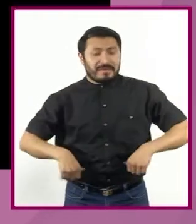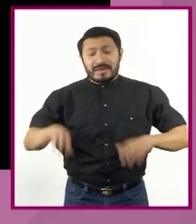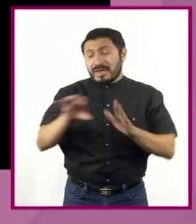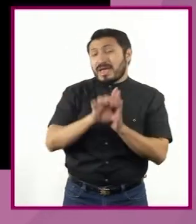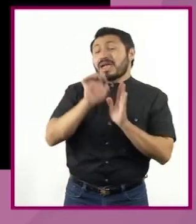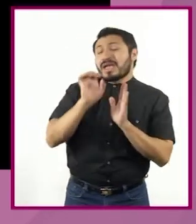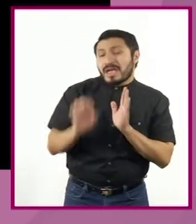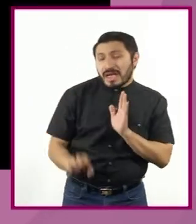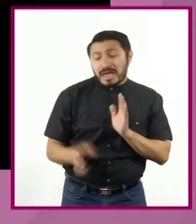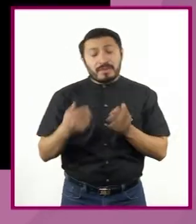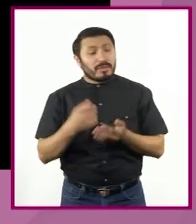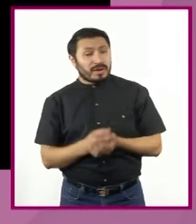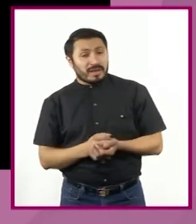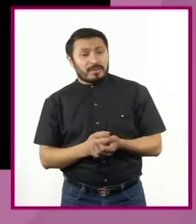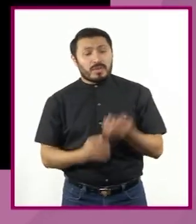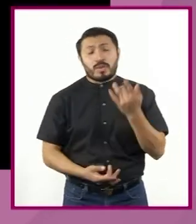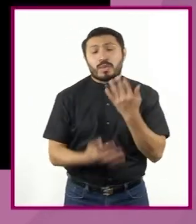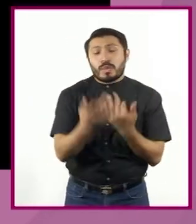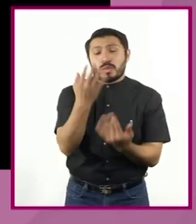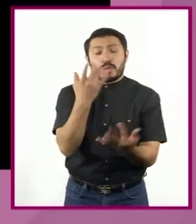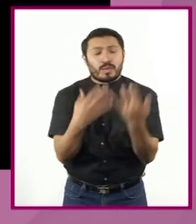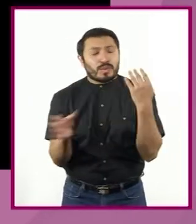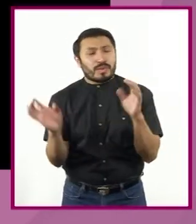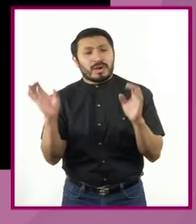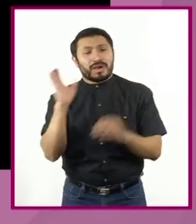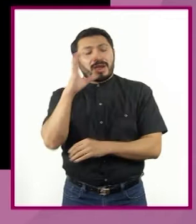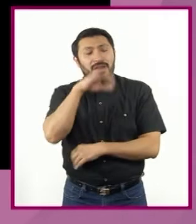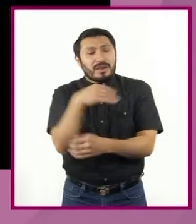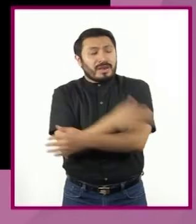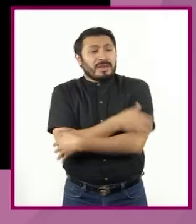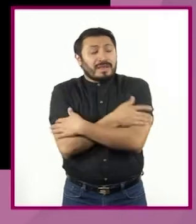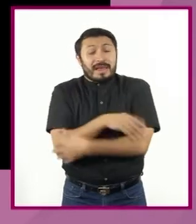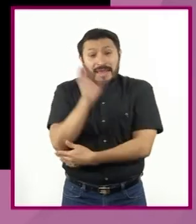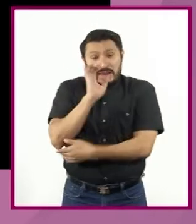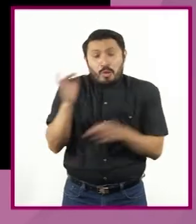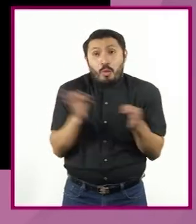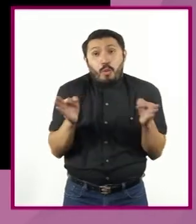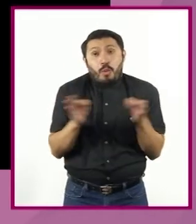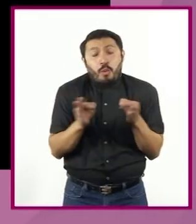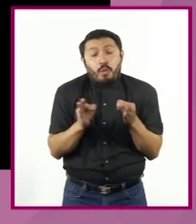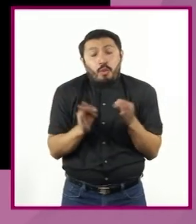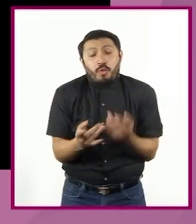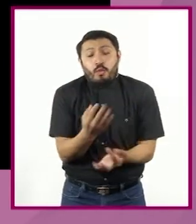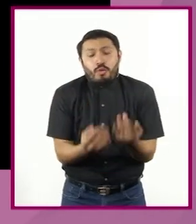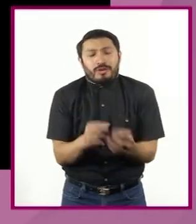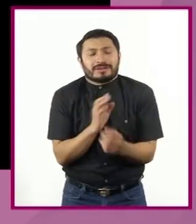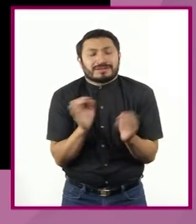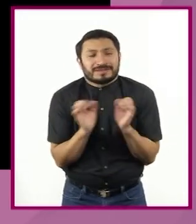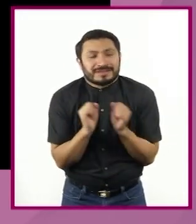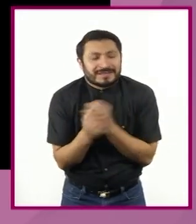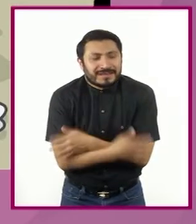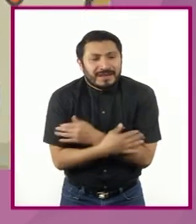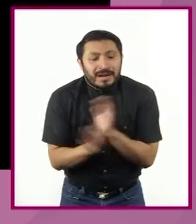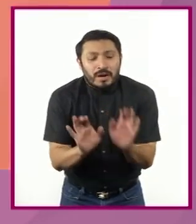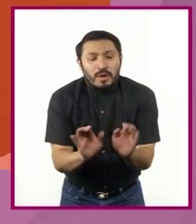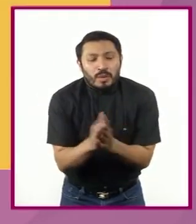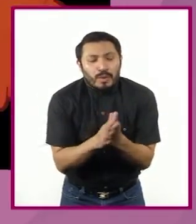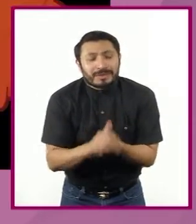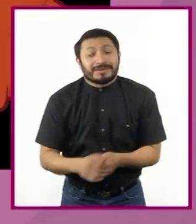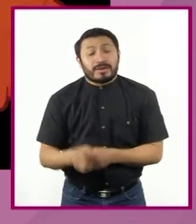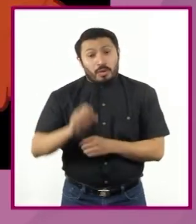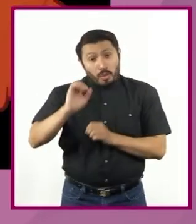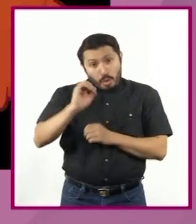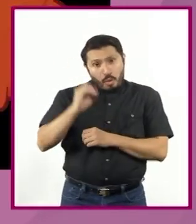como para calentarse cuando hacía mucho frío, o aumentar las horas de luminosidad en